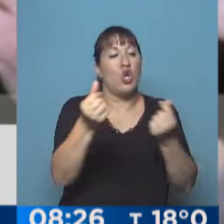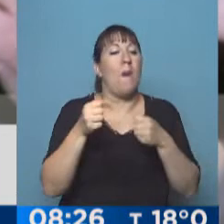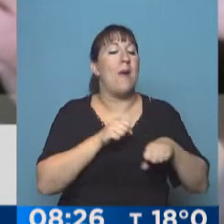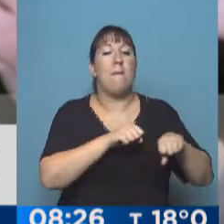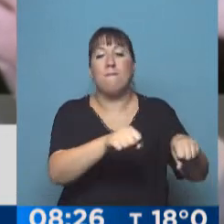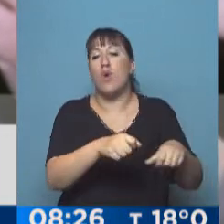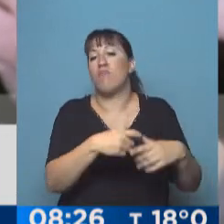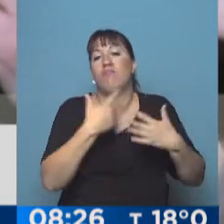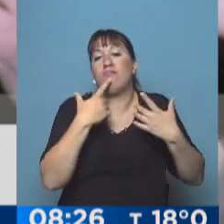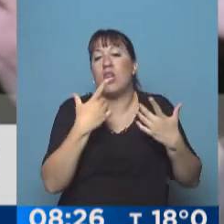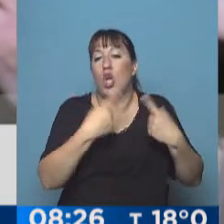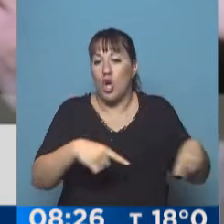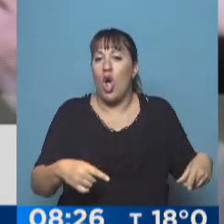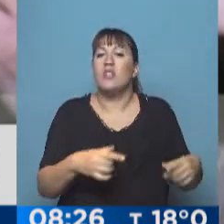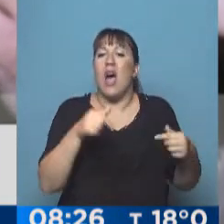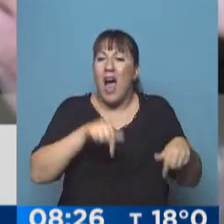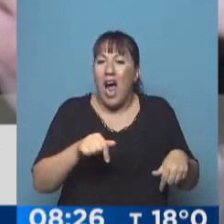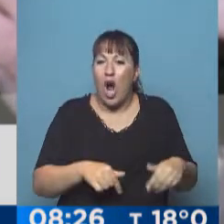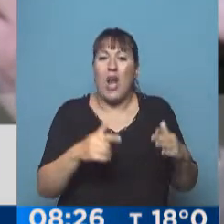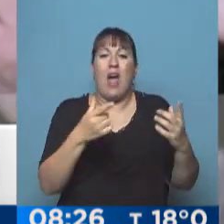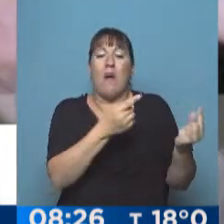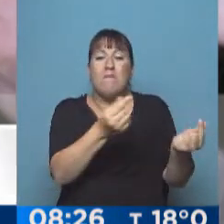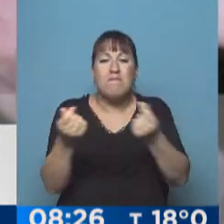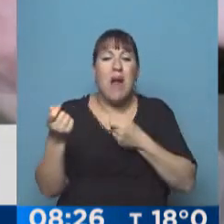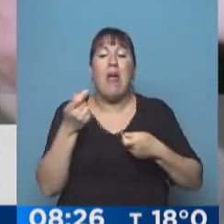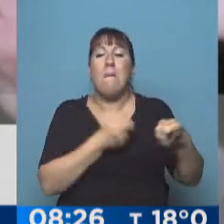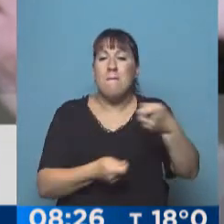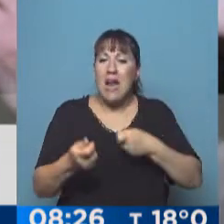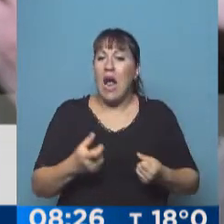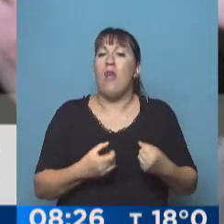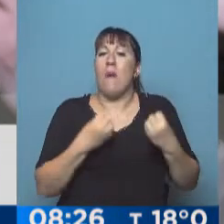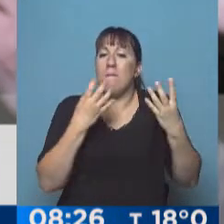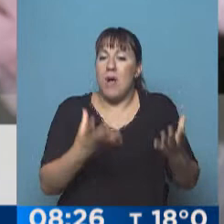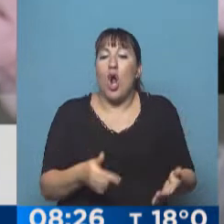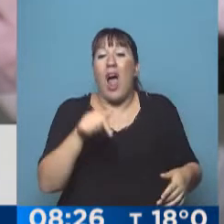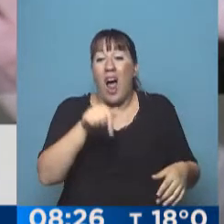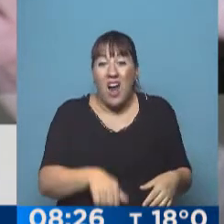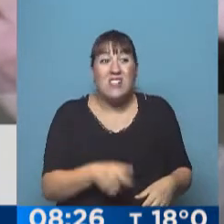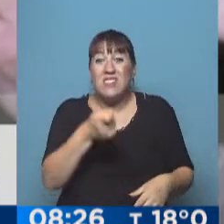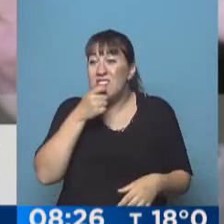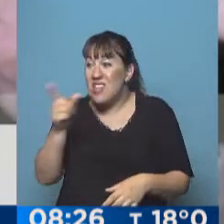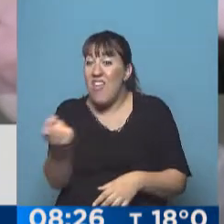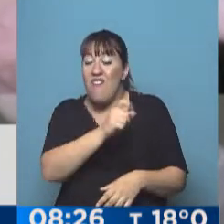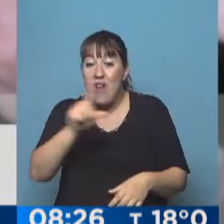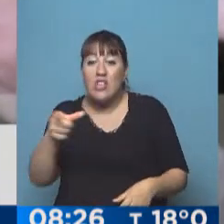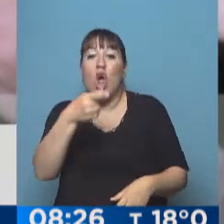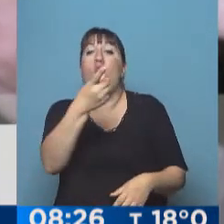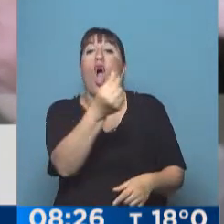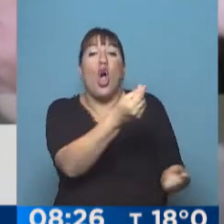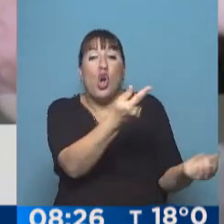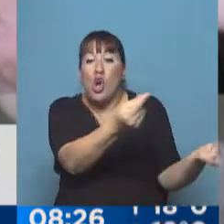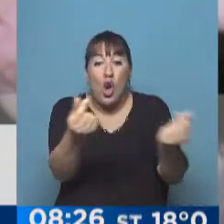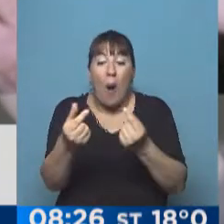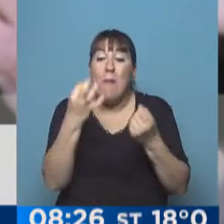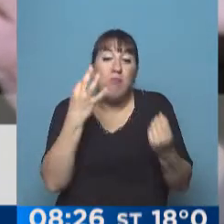doméstico fortalecido en el mercado interior de la argentina ha fortalecido va a comprar mucho menos de la mitad de lo que estaba comprando este y